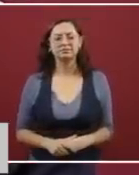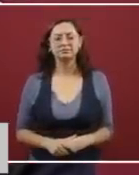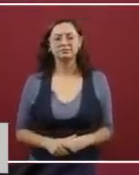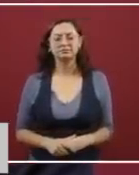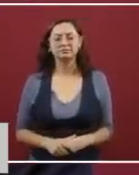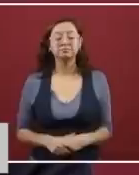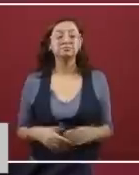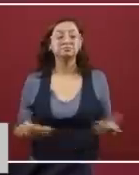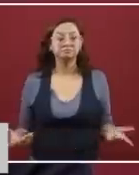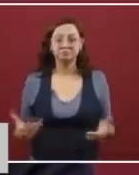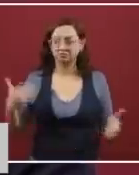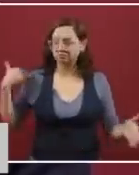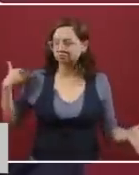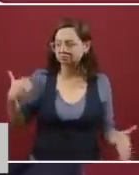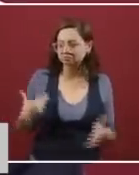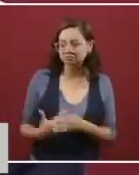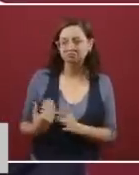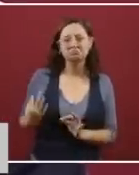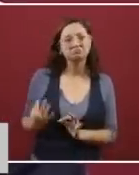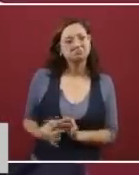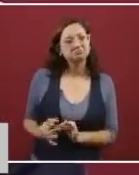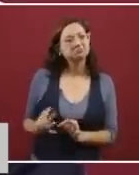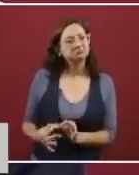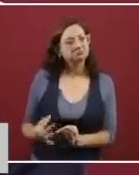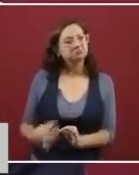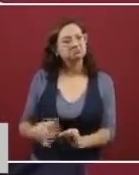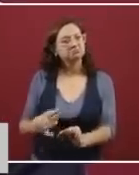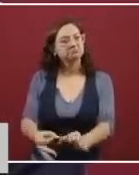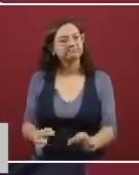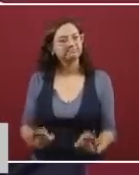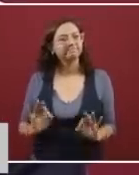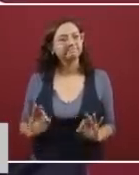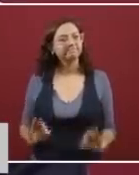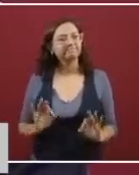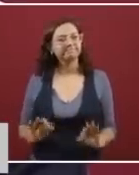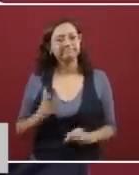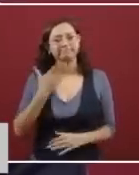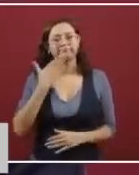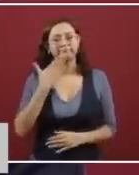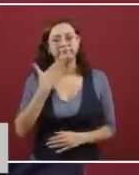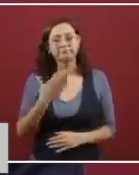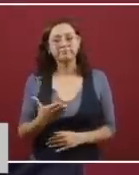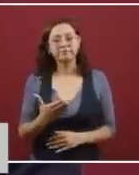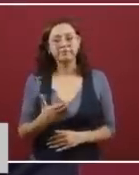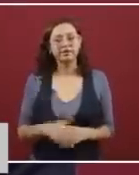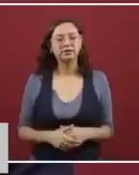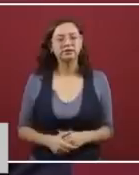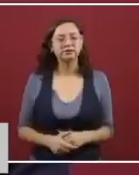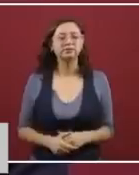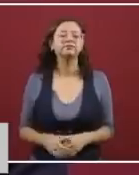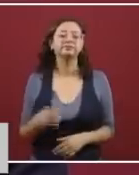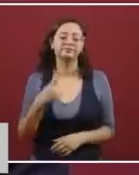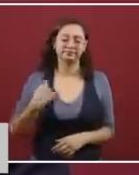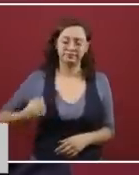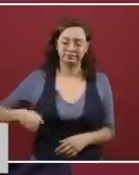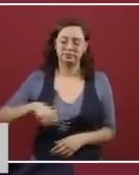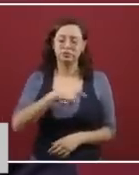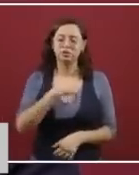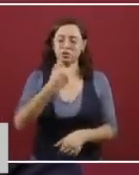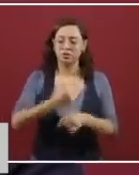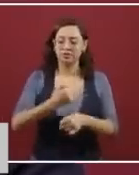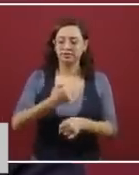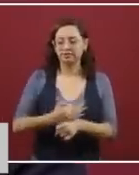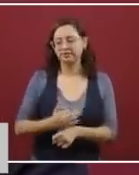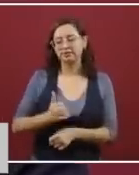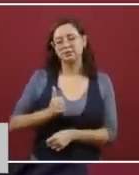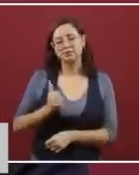que si se pudo con el huachicol, se puede con cualquier adversidad que se presente. A pesar de las intenciones conservadoras, la cuarta transformación avanza. Para